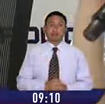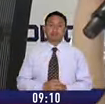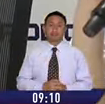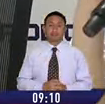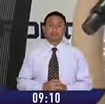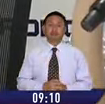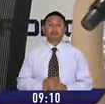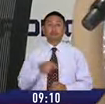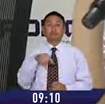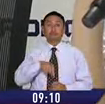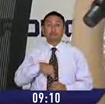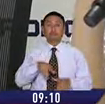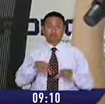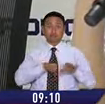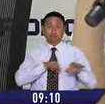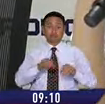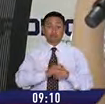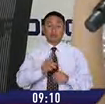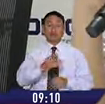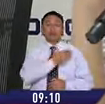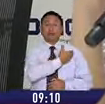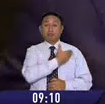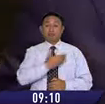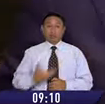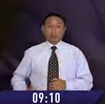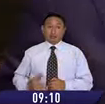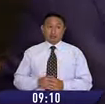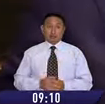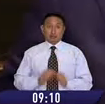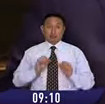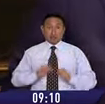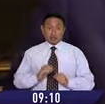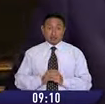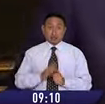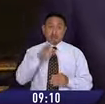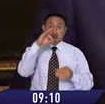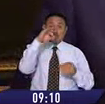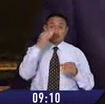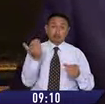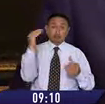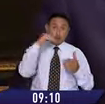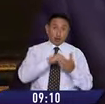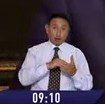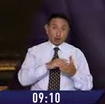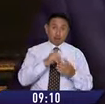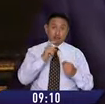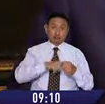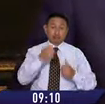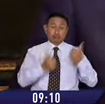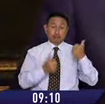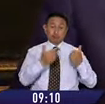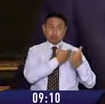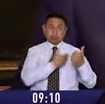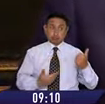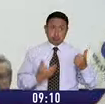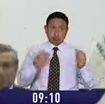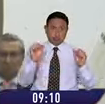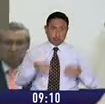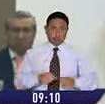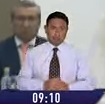se dejó claro que, de ser el caso, el presidente Guillermo Lasso no tendría impedimento para buscar nuevamente el sillón